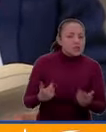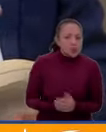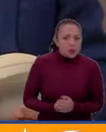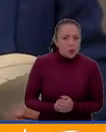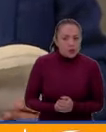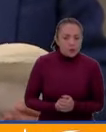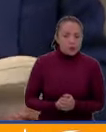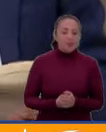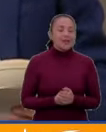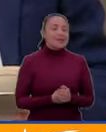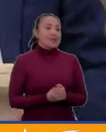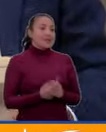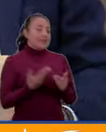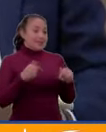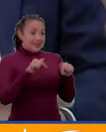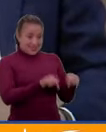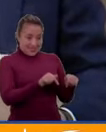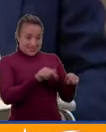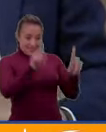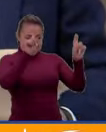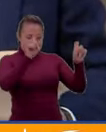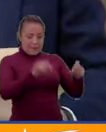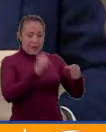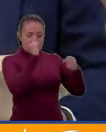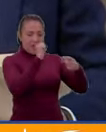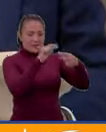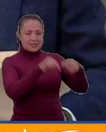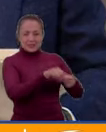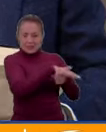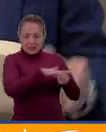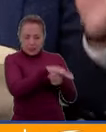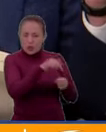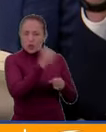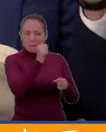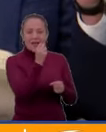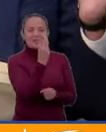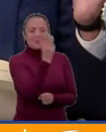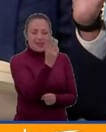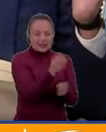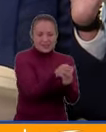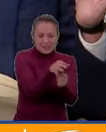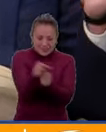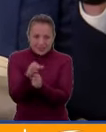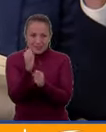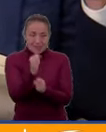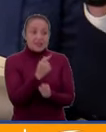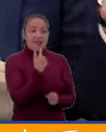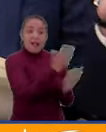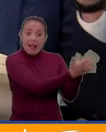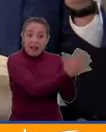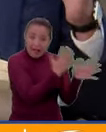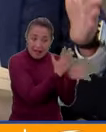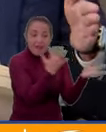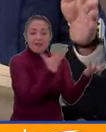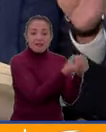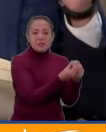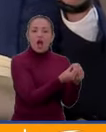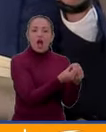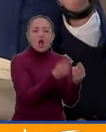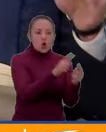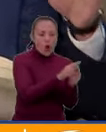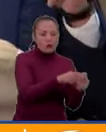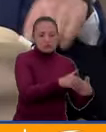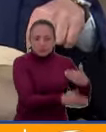este caso ha girado en particular a tres municipios en particular la lo que dicen ellos es se pedalear estos